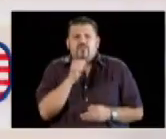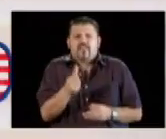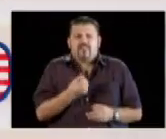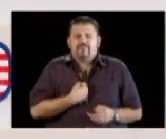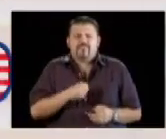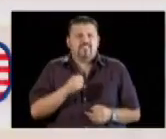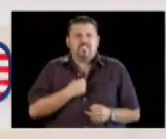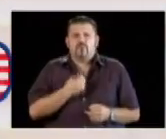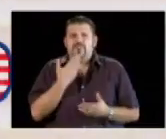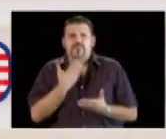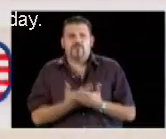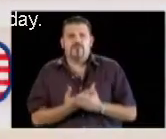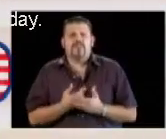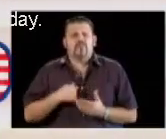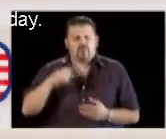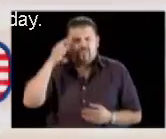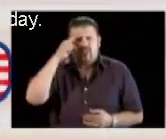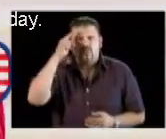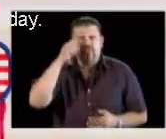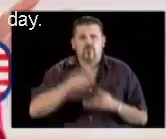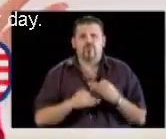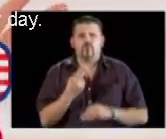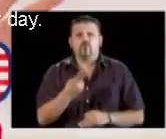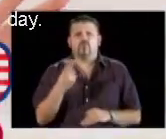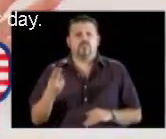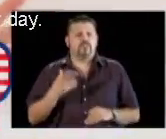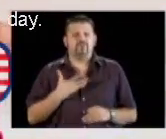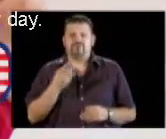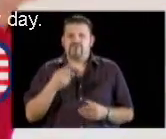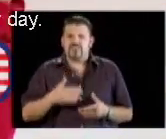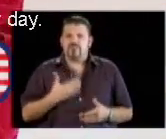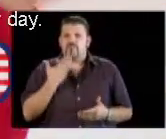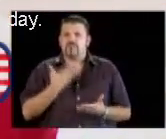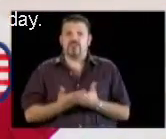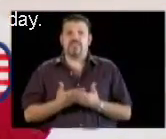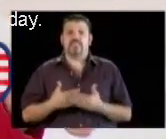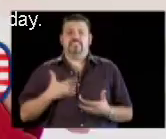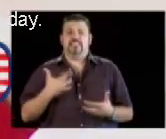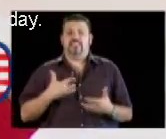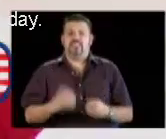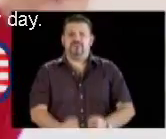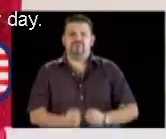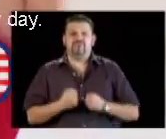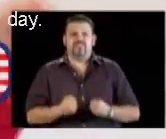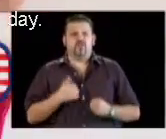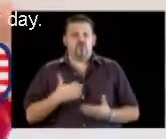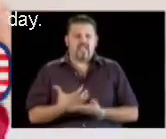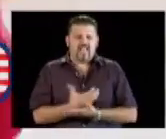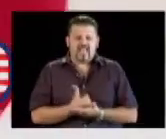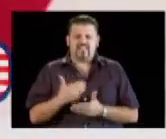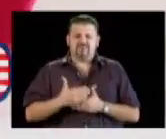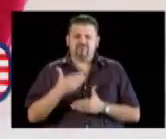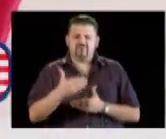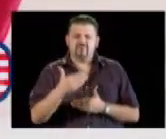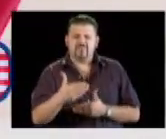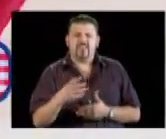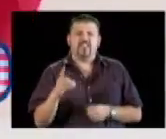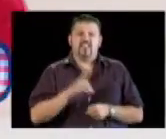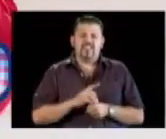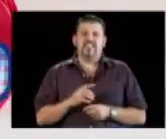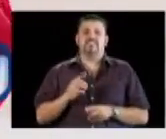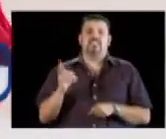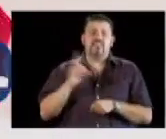los recomiendo. Y me siento con muchísima energía y con ganas de seguir adelante día tras día. Tengo, como dijo